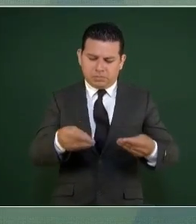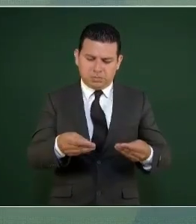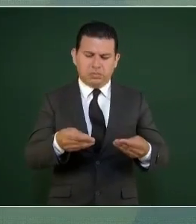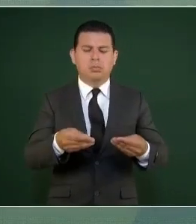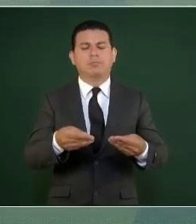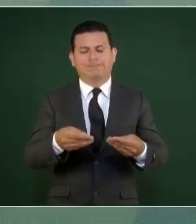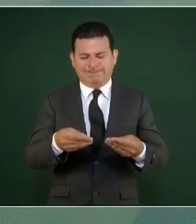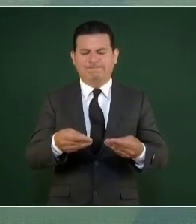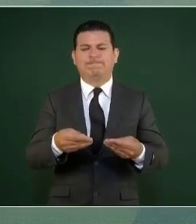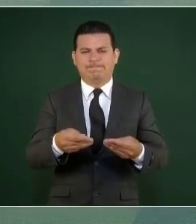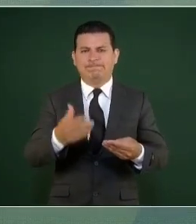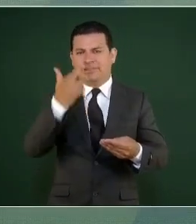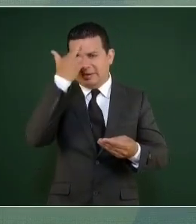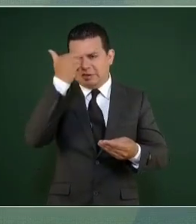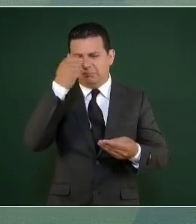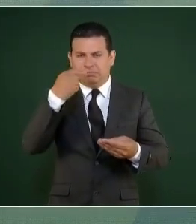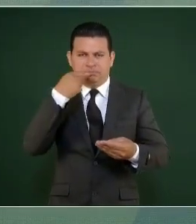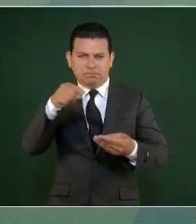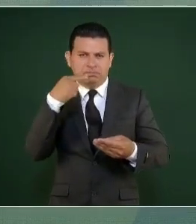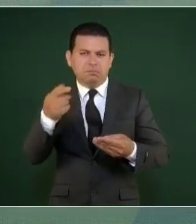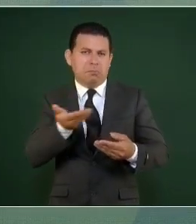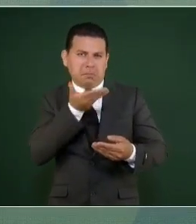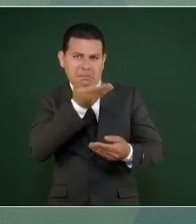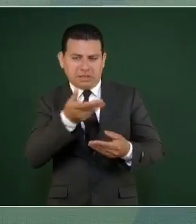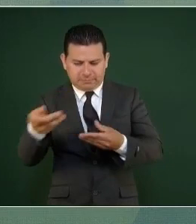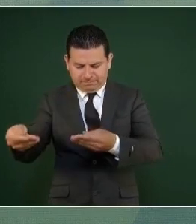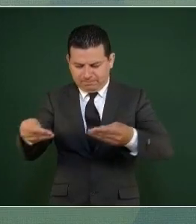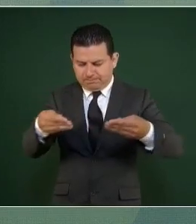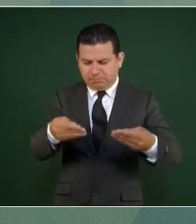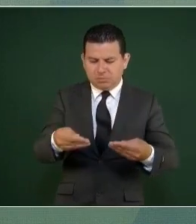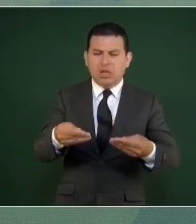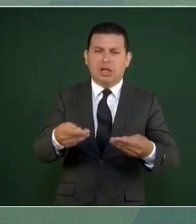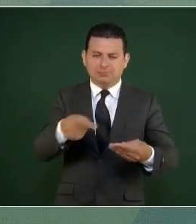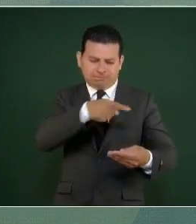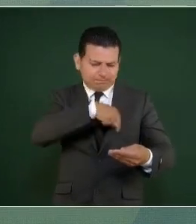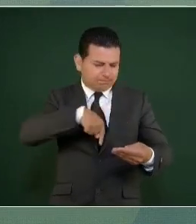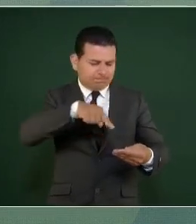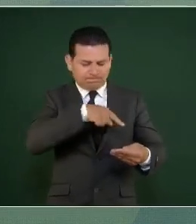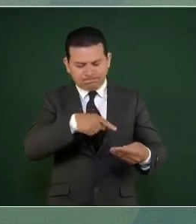de demandas, un pliego petitorio, y estamos